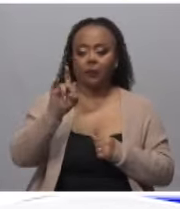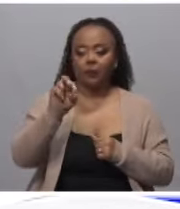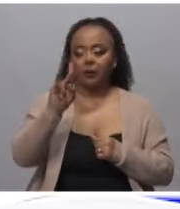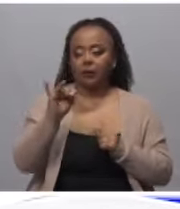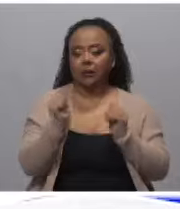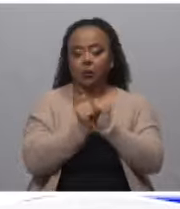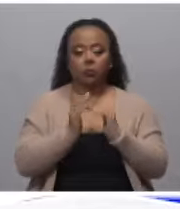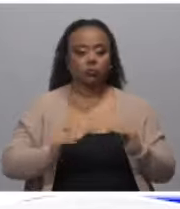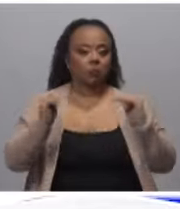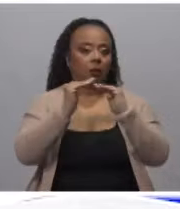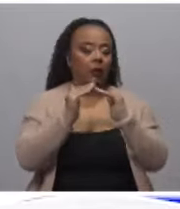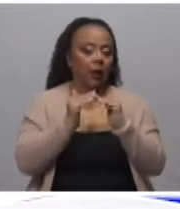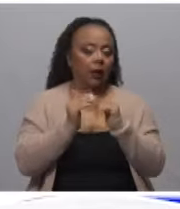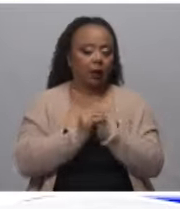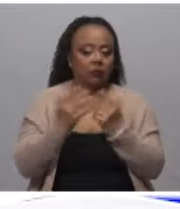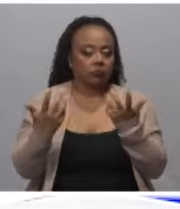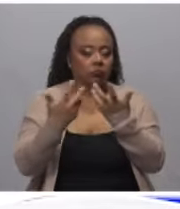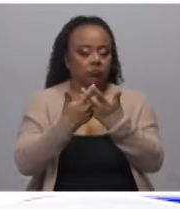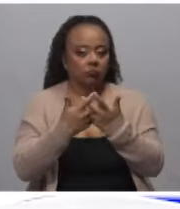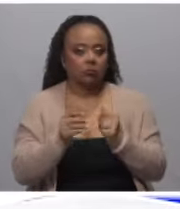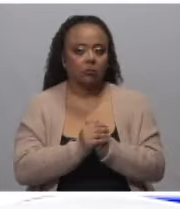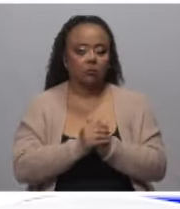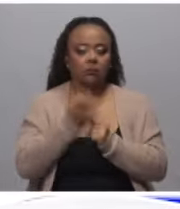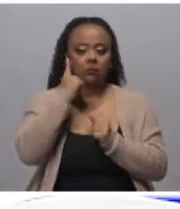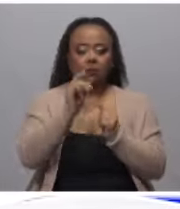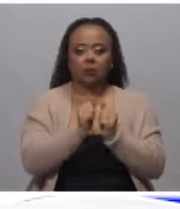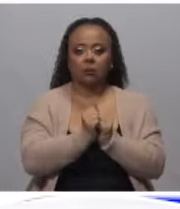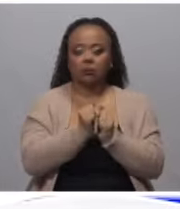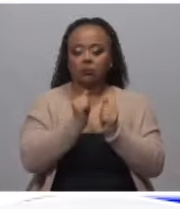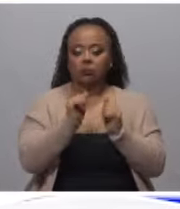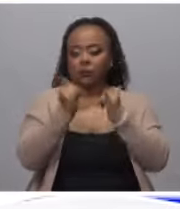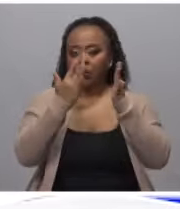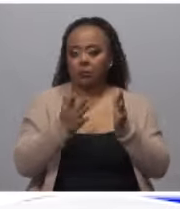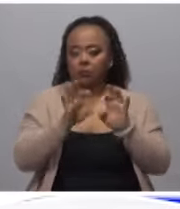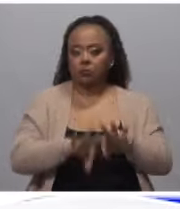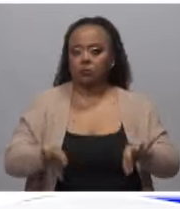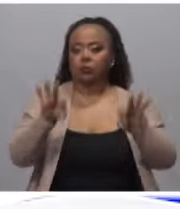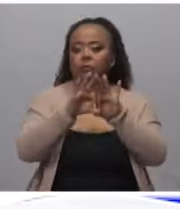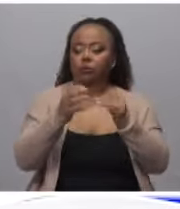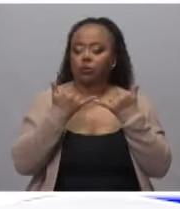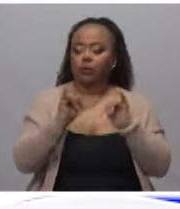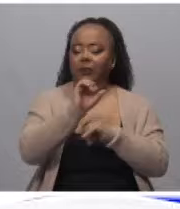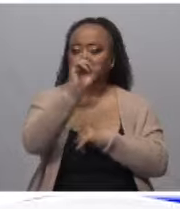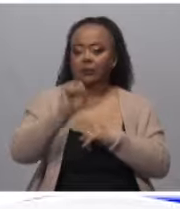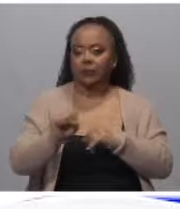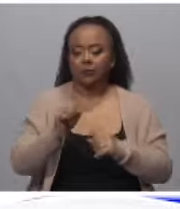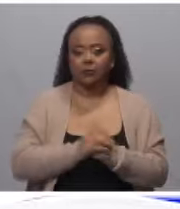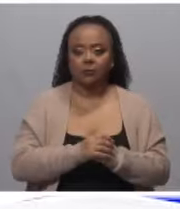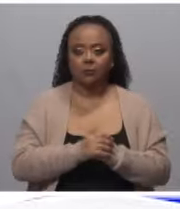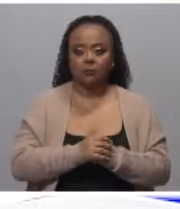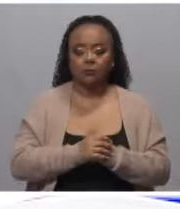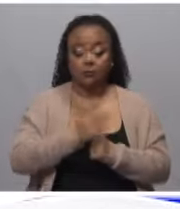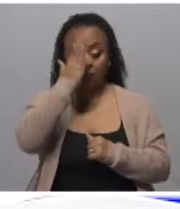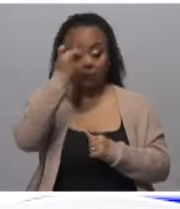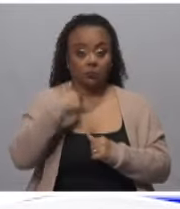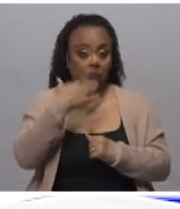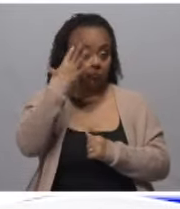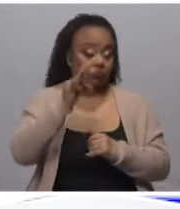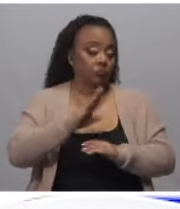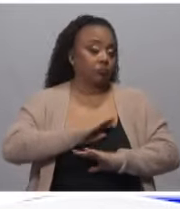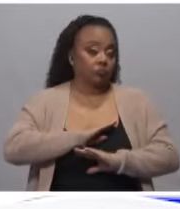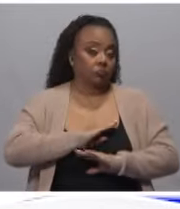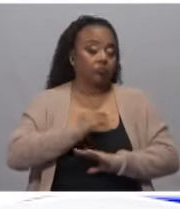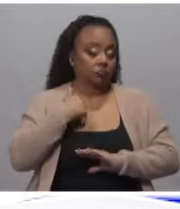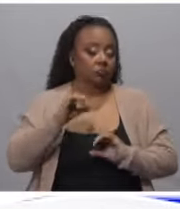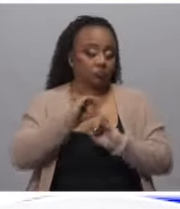nivel acorde Digamos como para compartirse un jugador importante todavía en el sapriza Aunque yo creo que le alcanza estamos